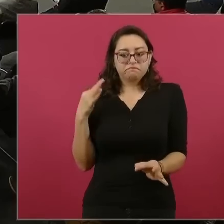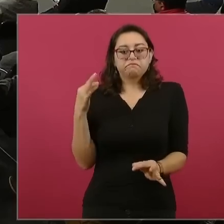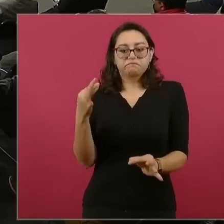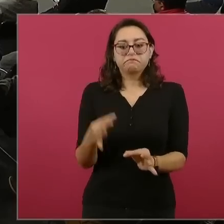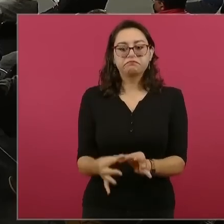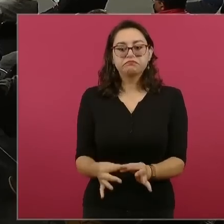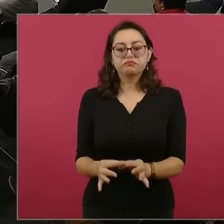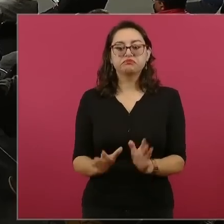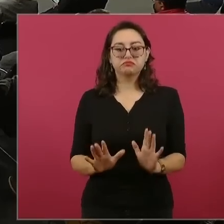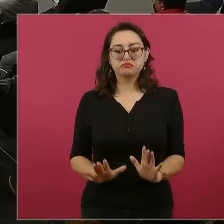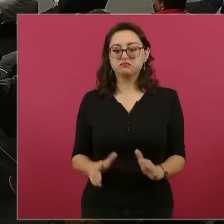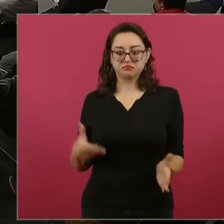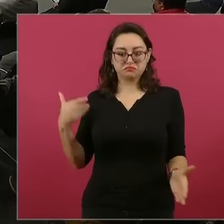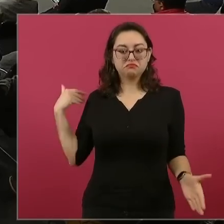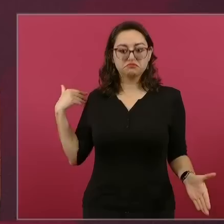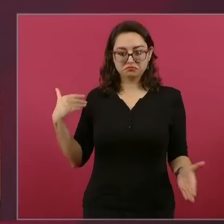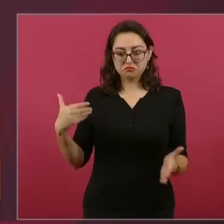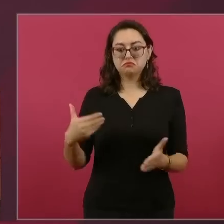Ya estoy